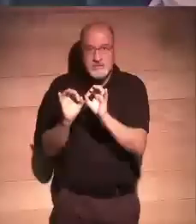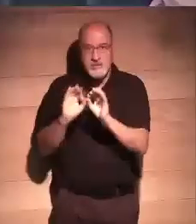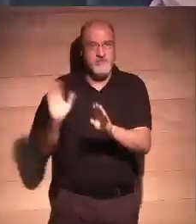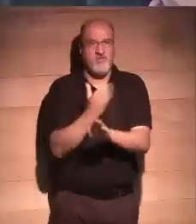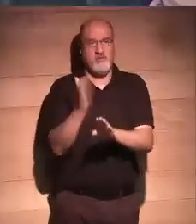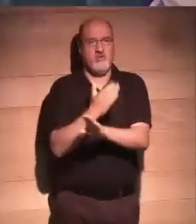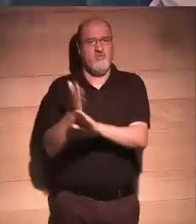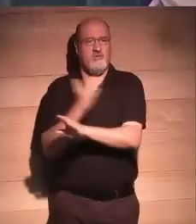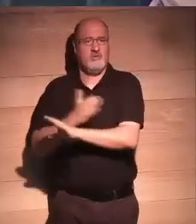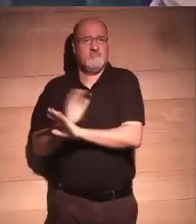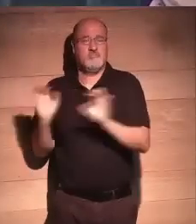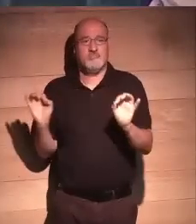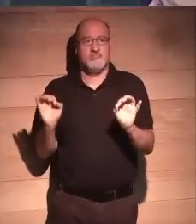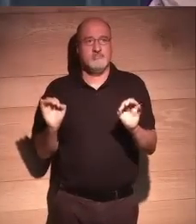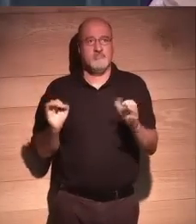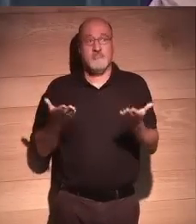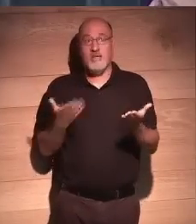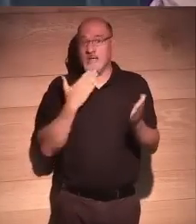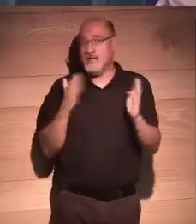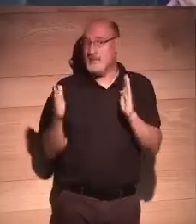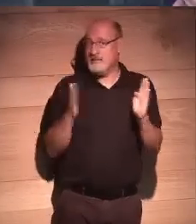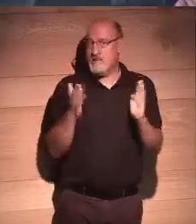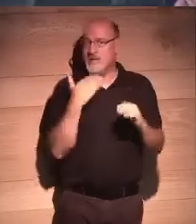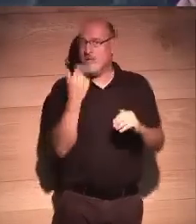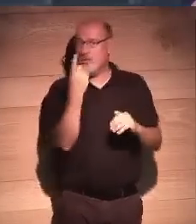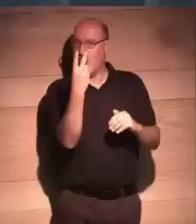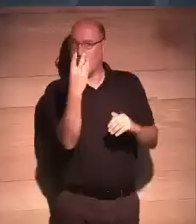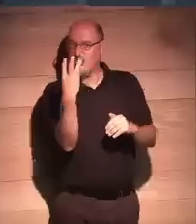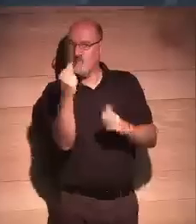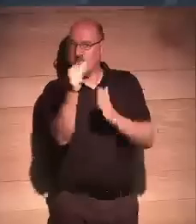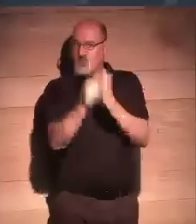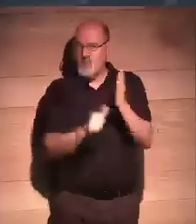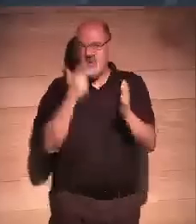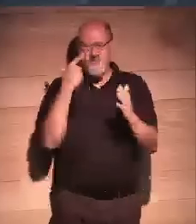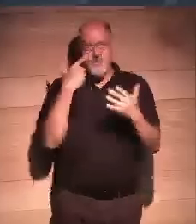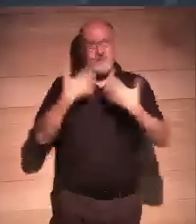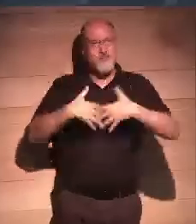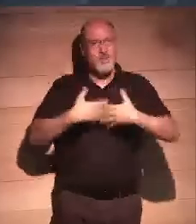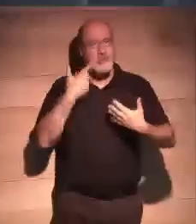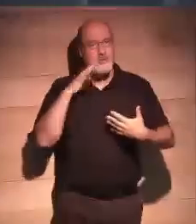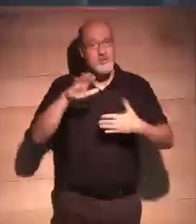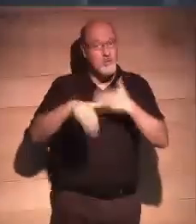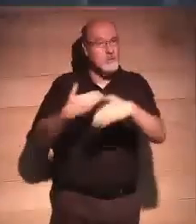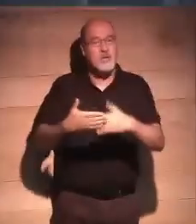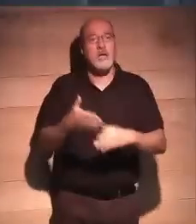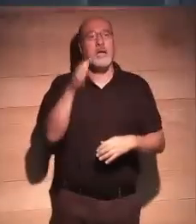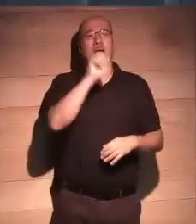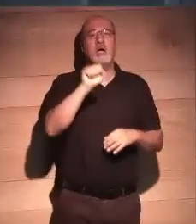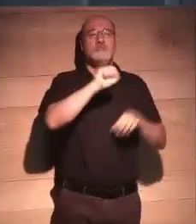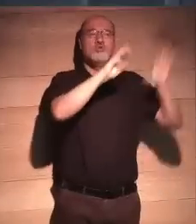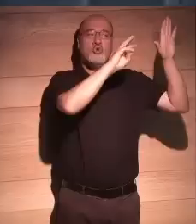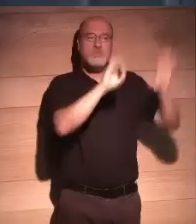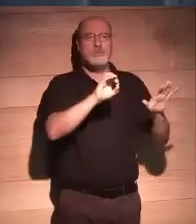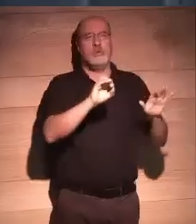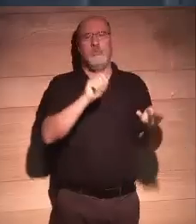Rápidamente no nos dan, hay que una horquilla por lo menos de 3 programas para ver si funciona un programa, ¿no? A veces ni damos esa oportunidad. Y en los 80 los programas